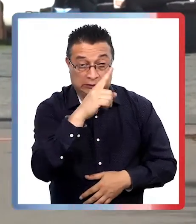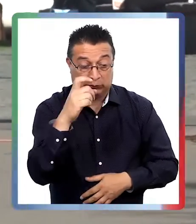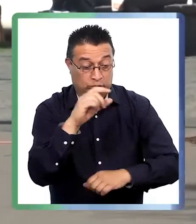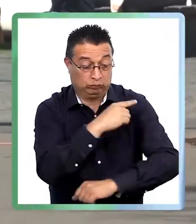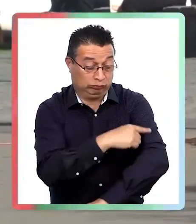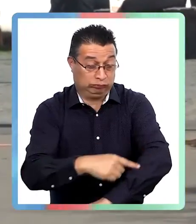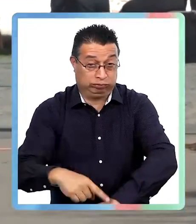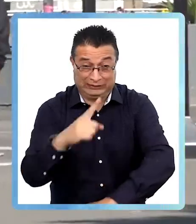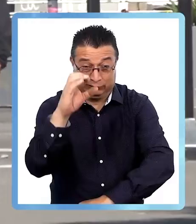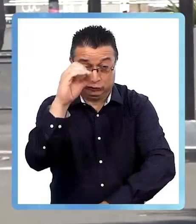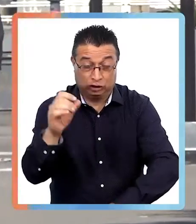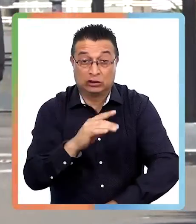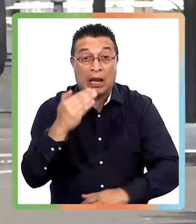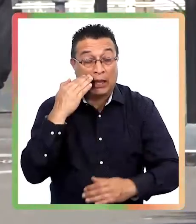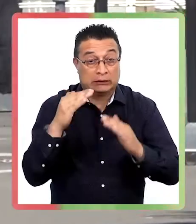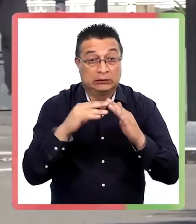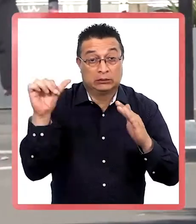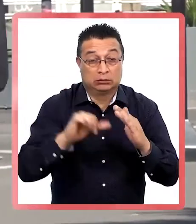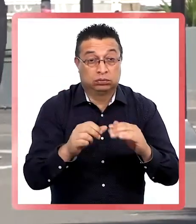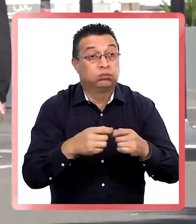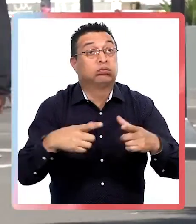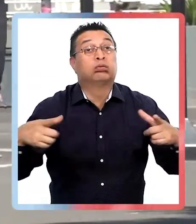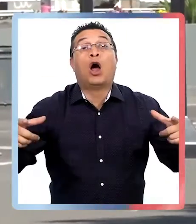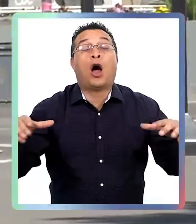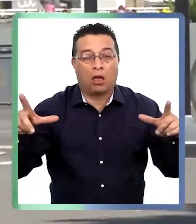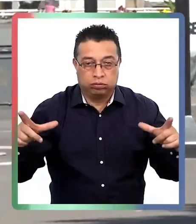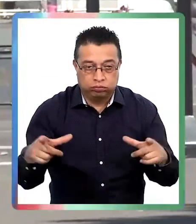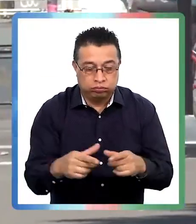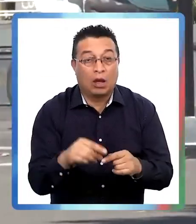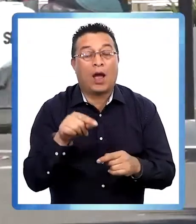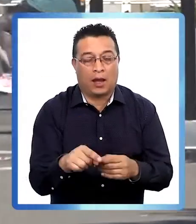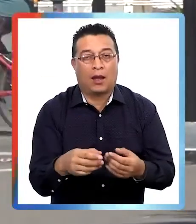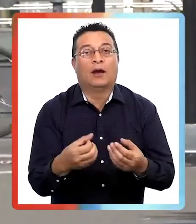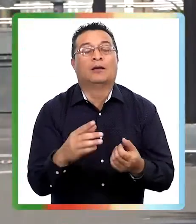en cuarentena, Scarlett. Ya las cifras de la pandemia iban mejorando y por